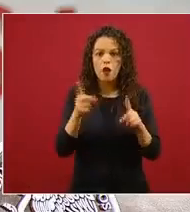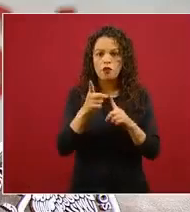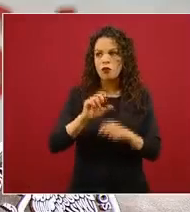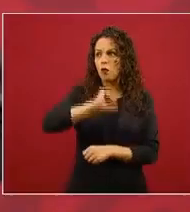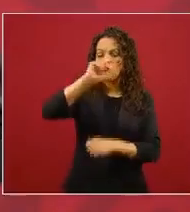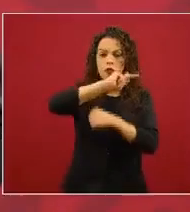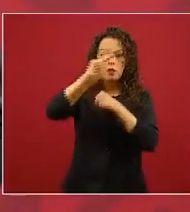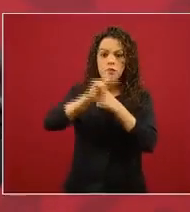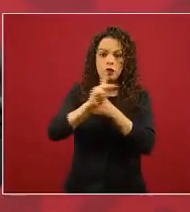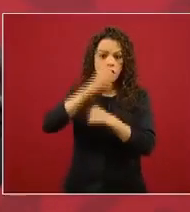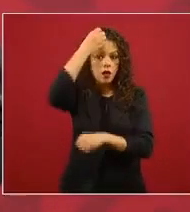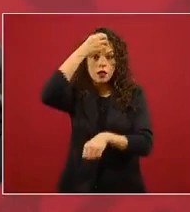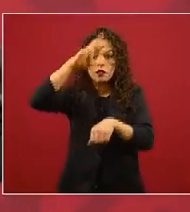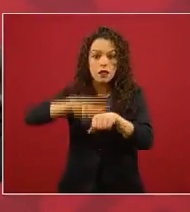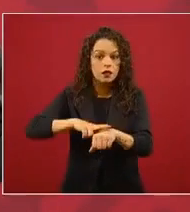y